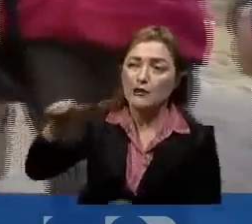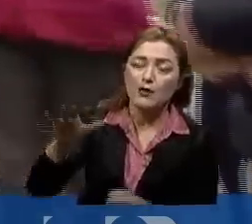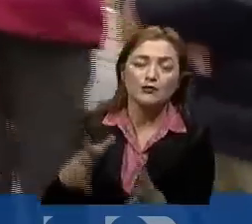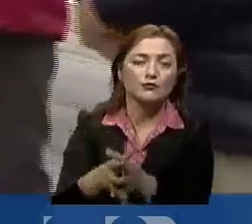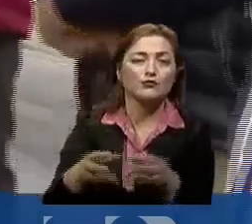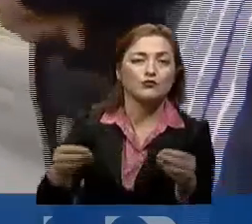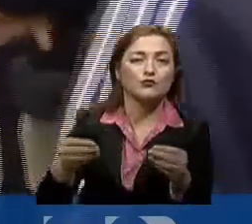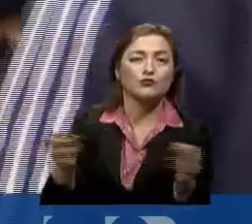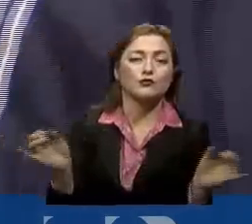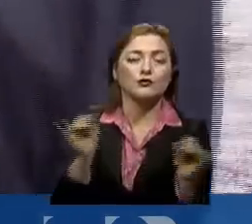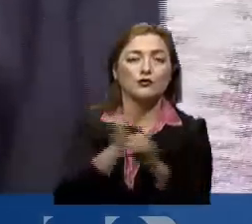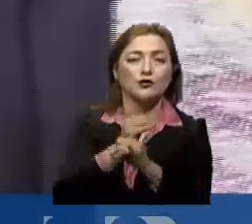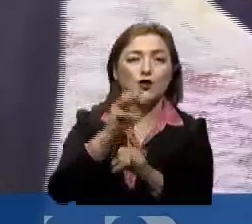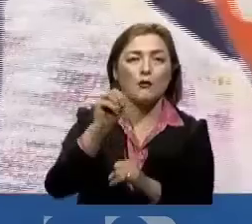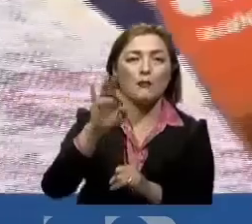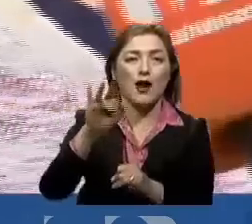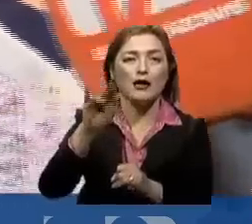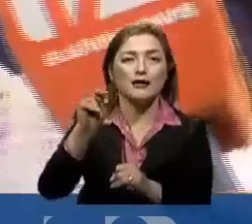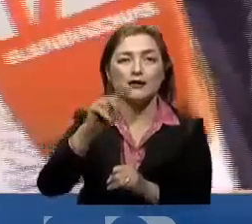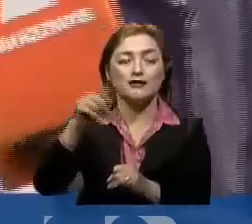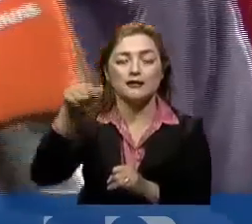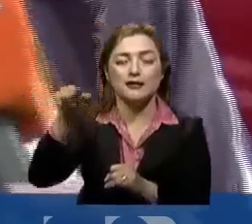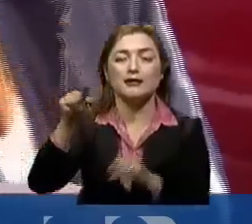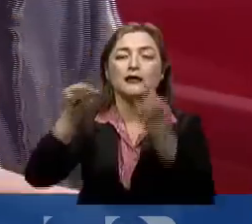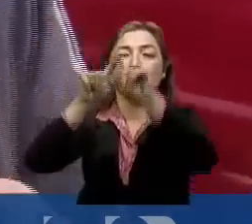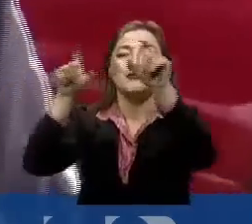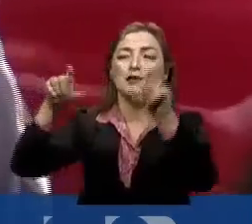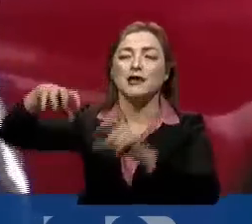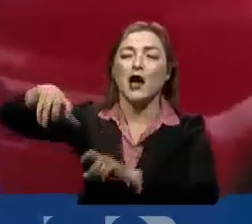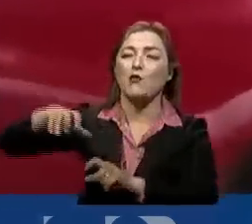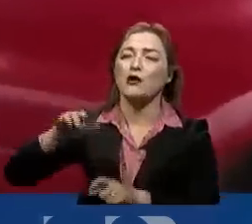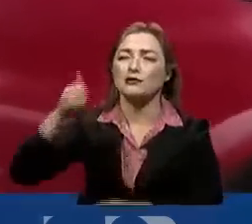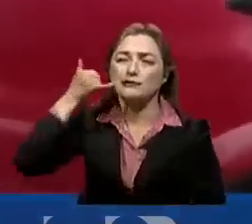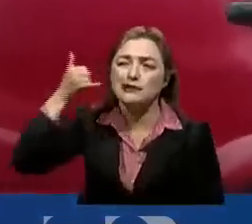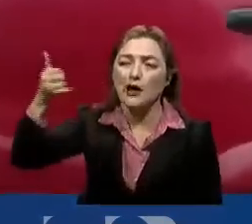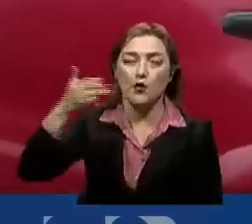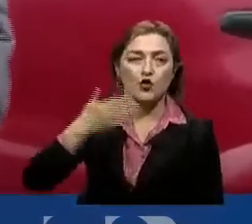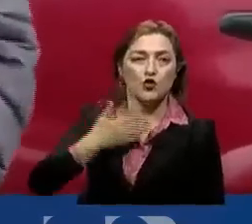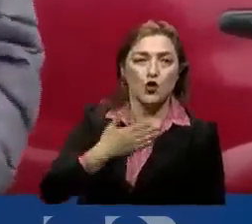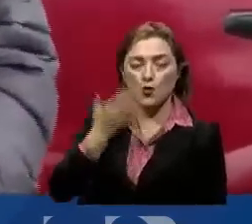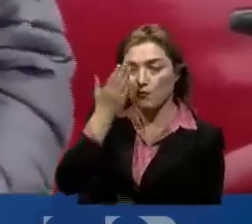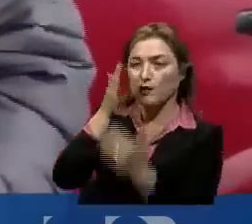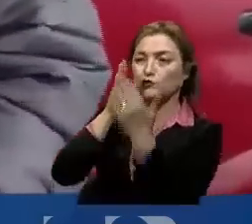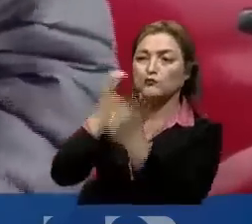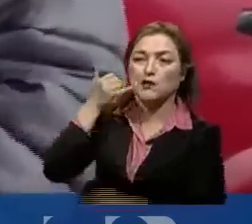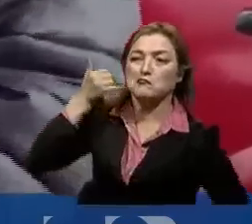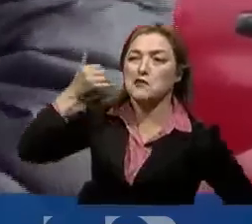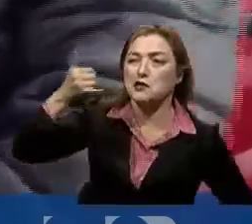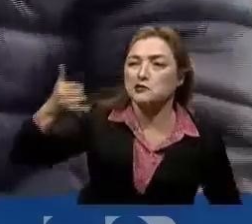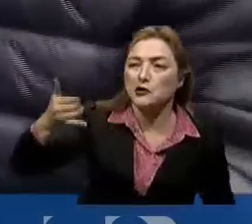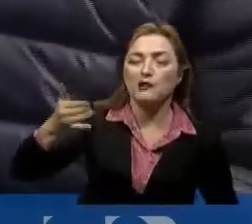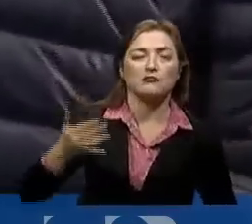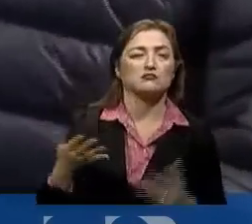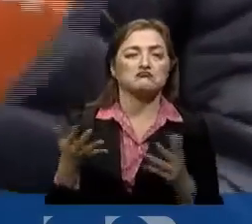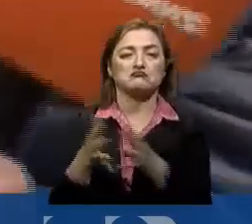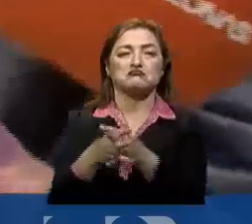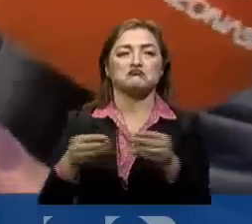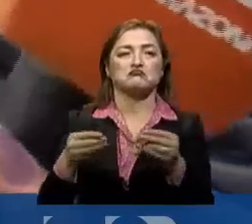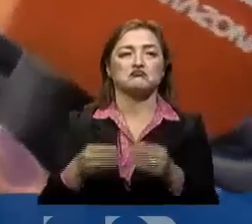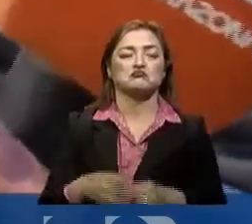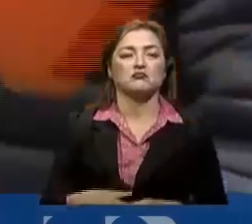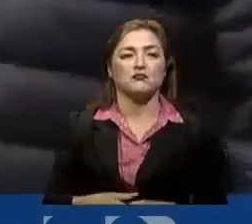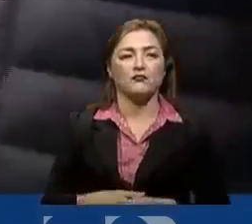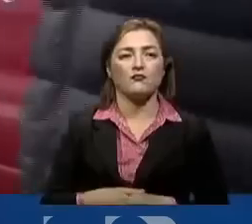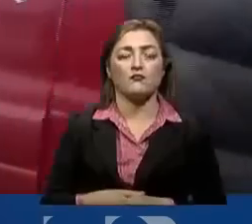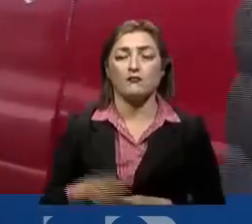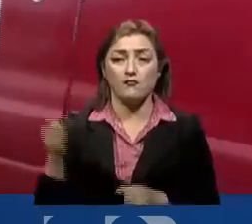Al ingeniero Martínez, que es de la empresa del agua potable, personalmente yo le he llamado, pero tampoco nos da una solución. ¿Vienen